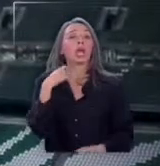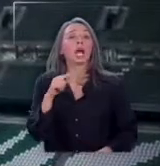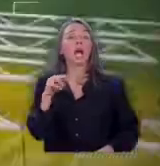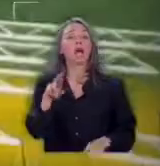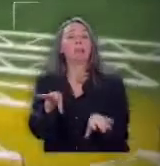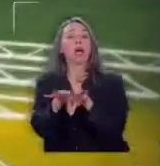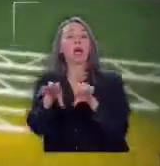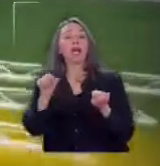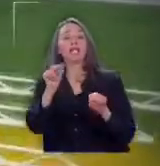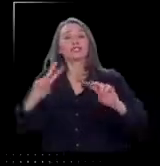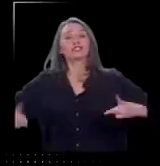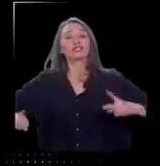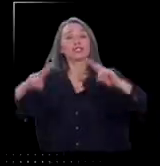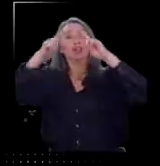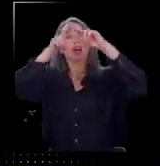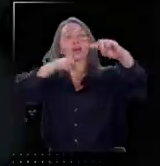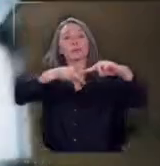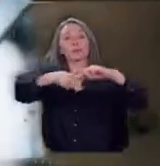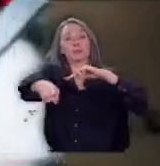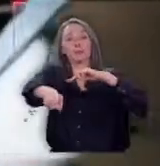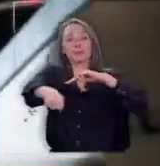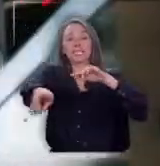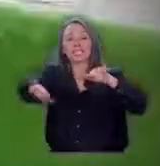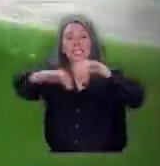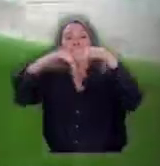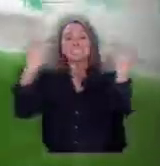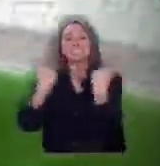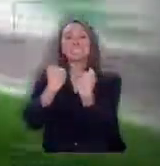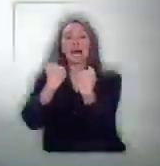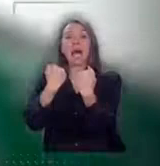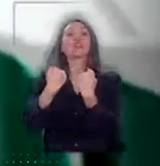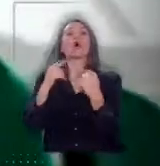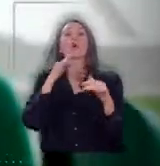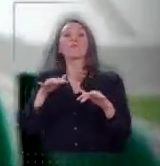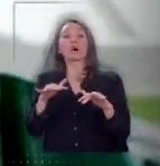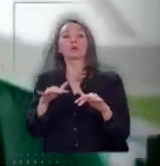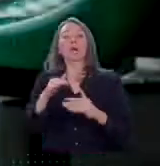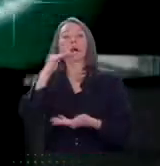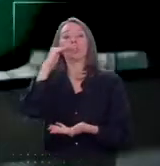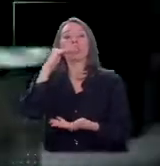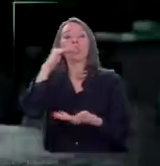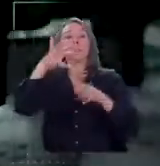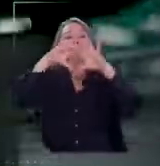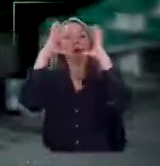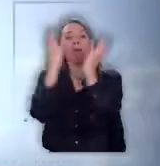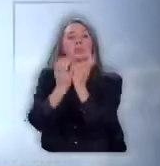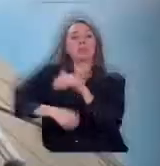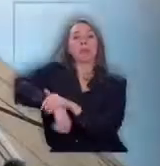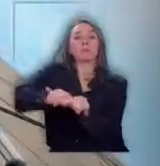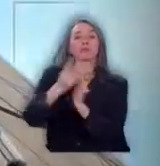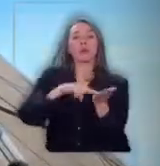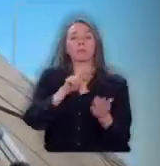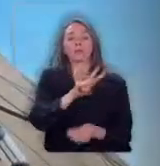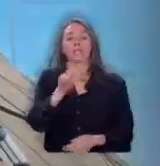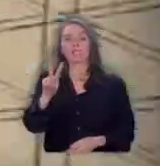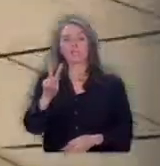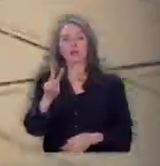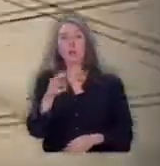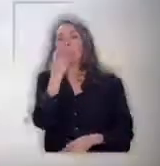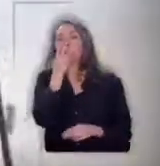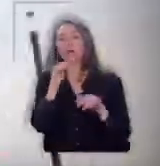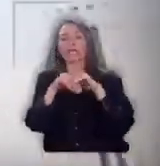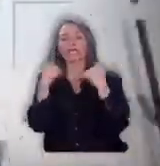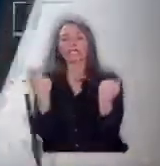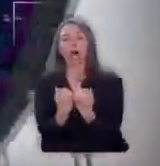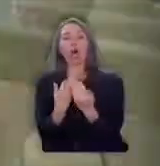listo para su inauguración que será uno de los estadios para la copa del mundo 2022 se trata del education City Stadium